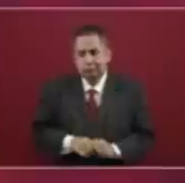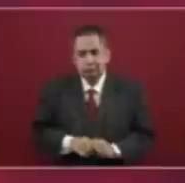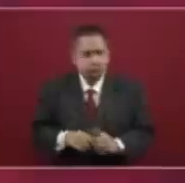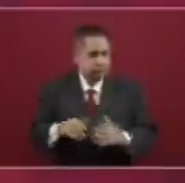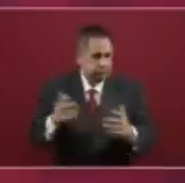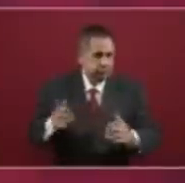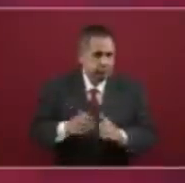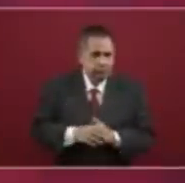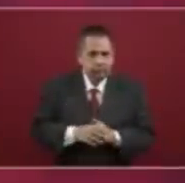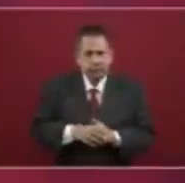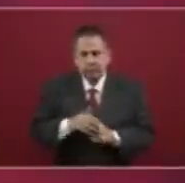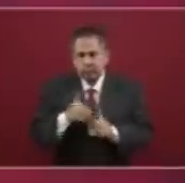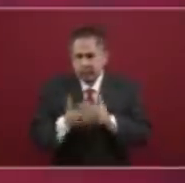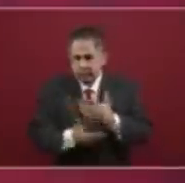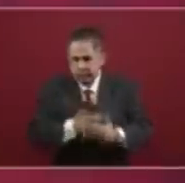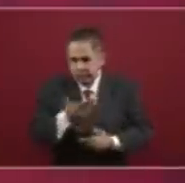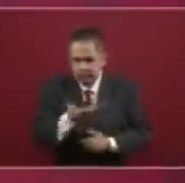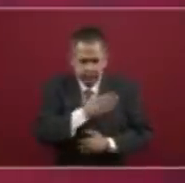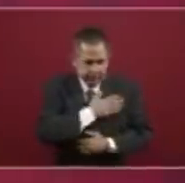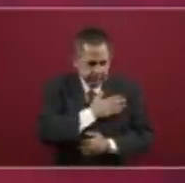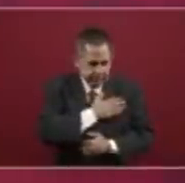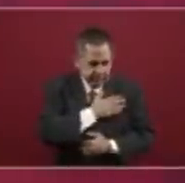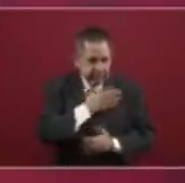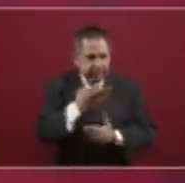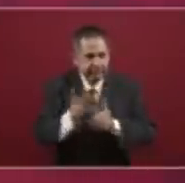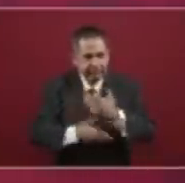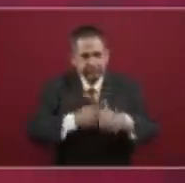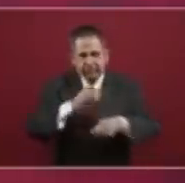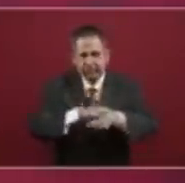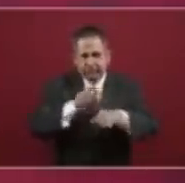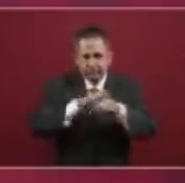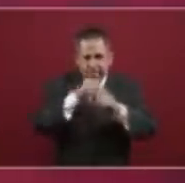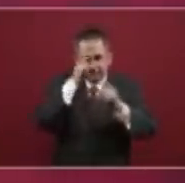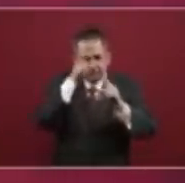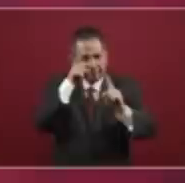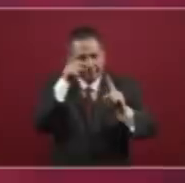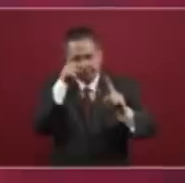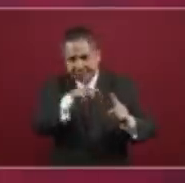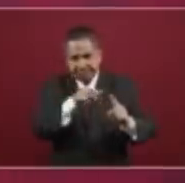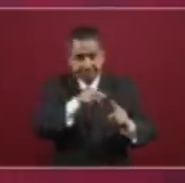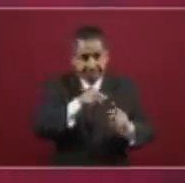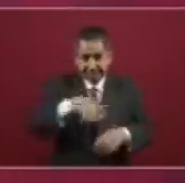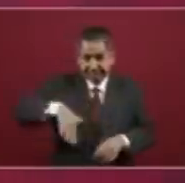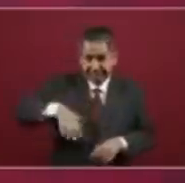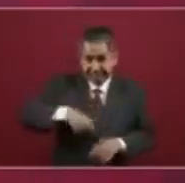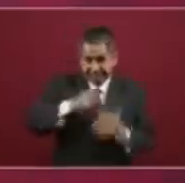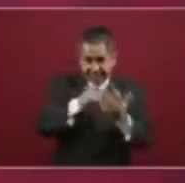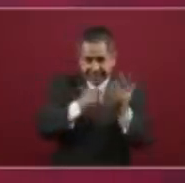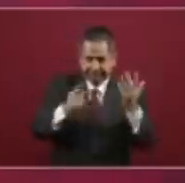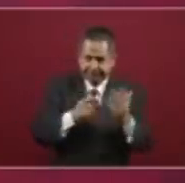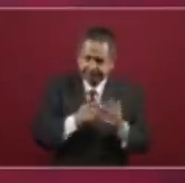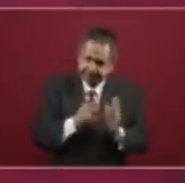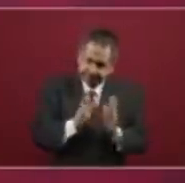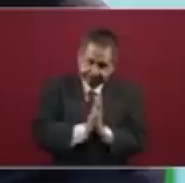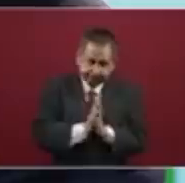Entonces, el llamado es fundamentalmente, de manera muy